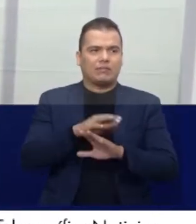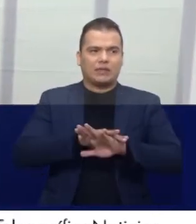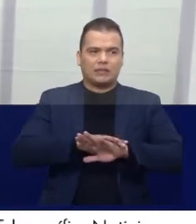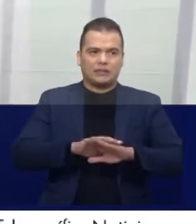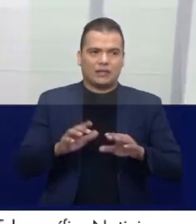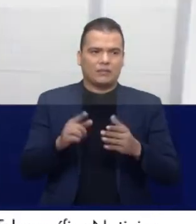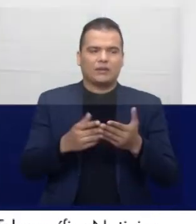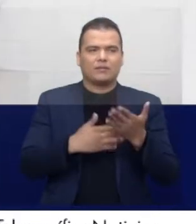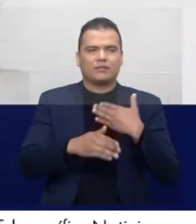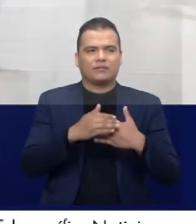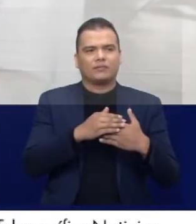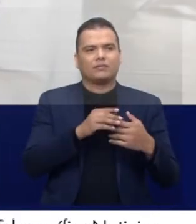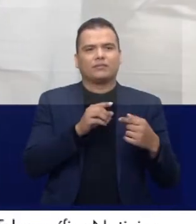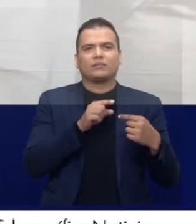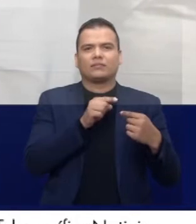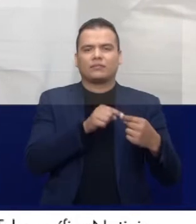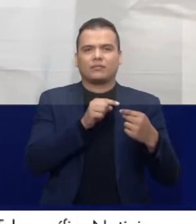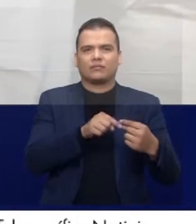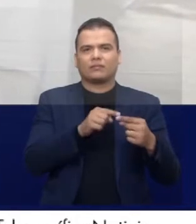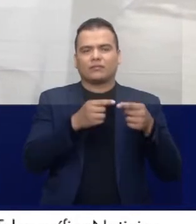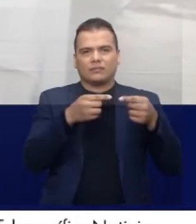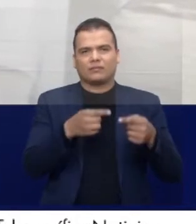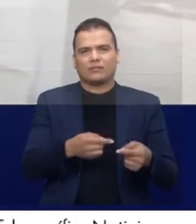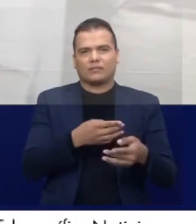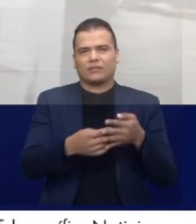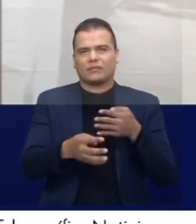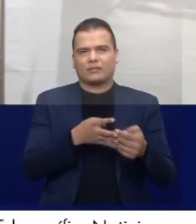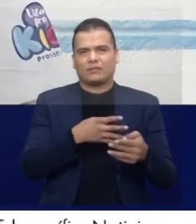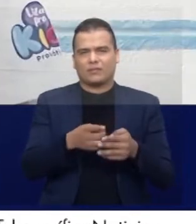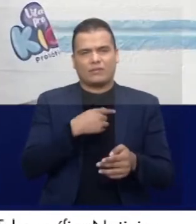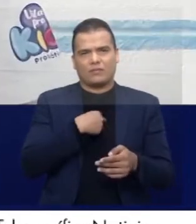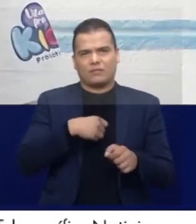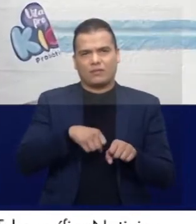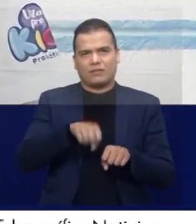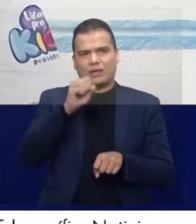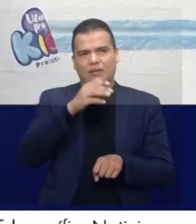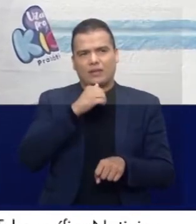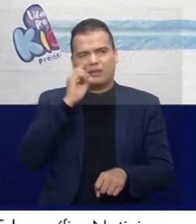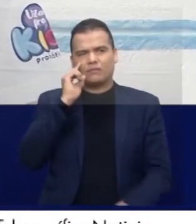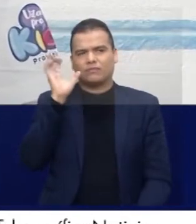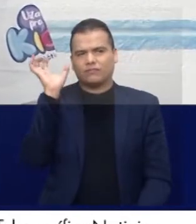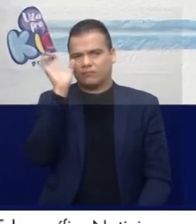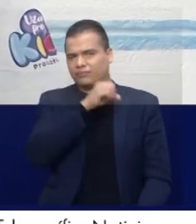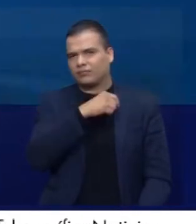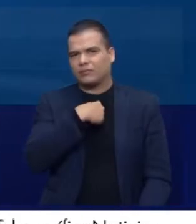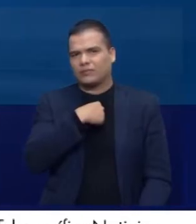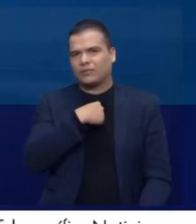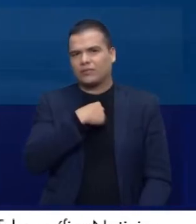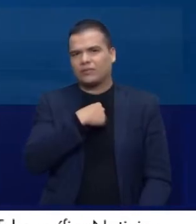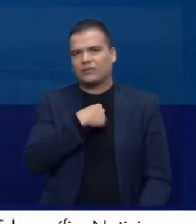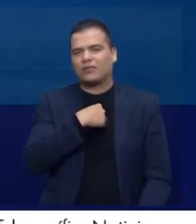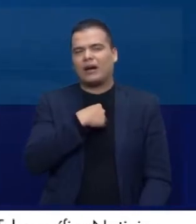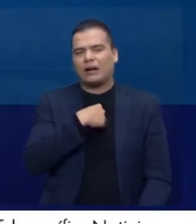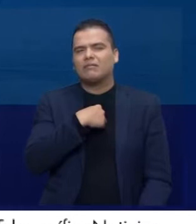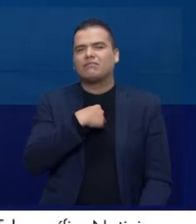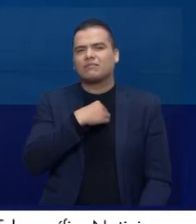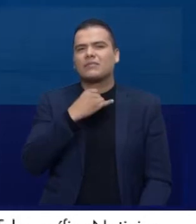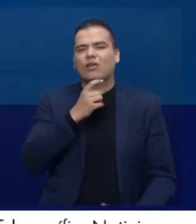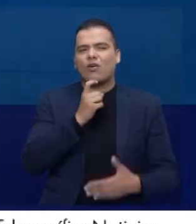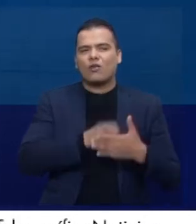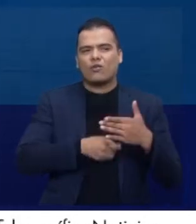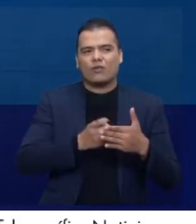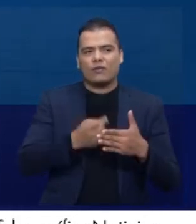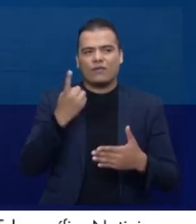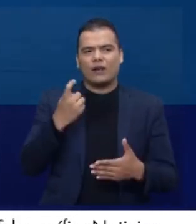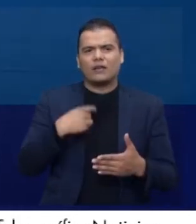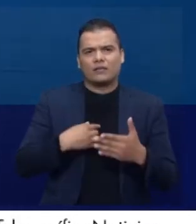en el campeonato de San Andrés que yo no gané, yo ya vi por qué no había ganado. Y aunque recién